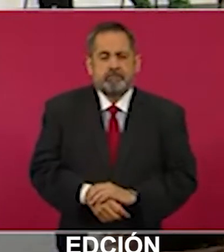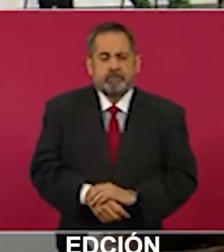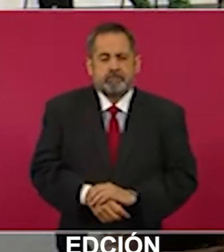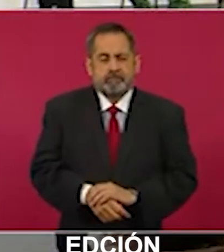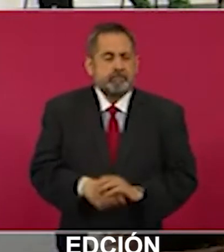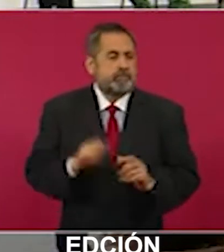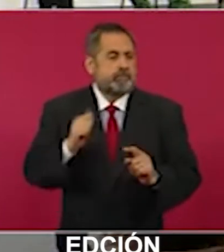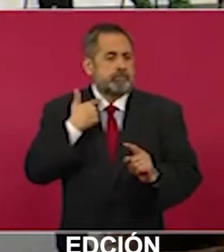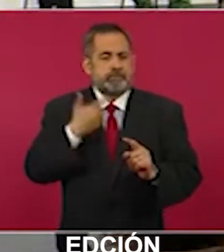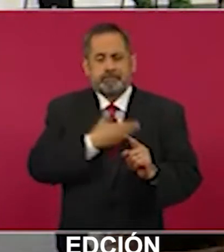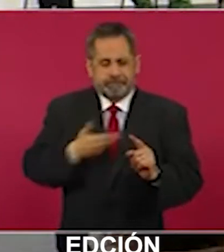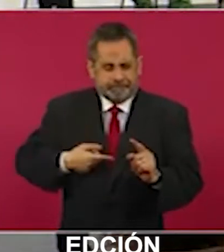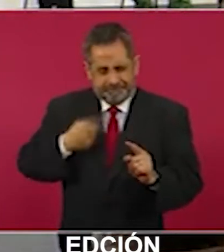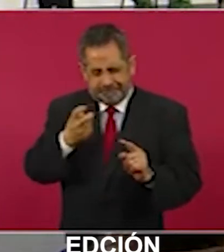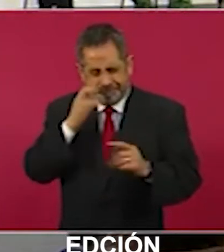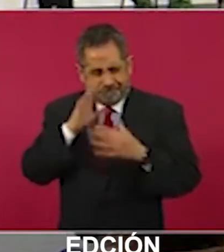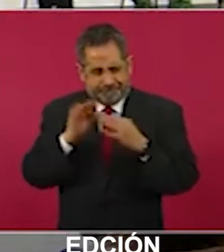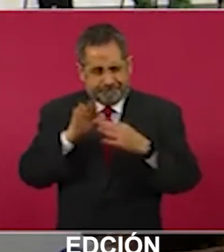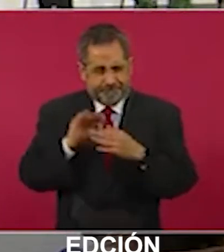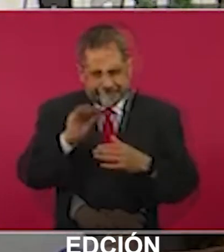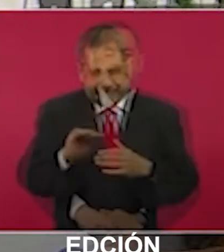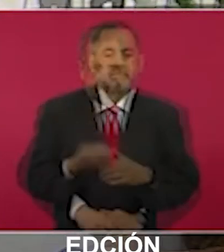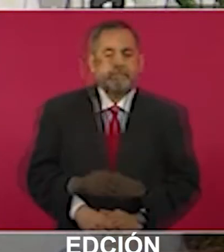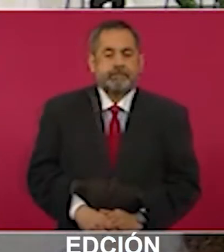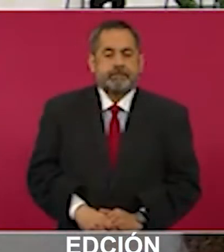a los expresidentes.